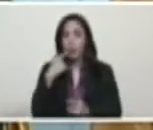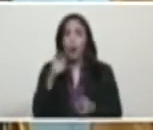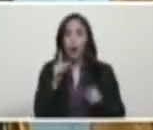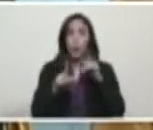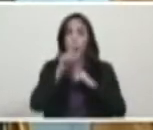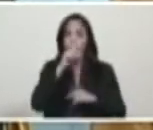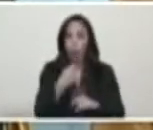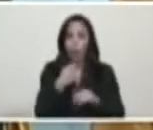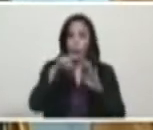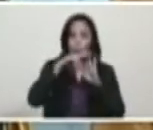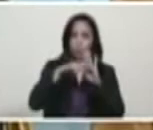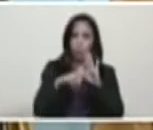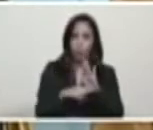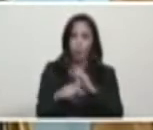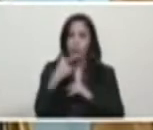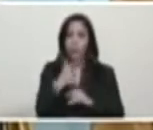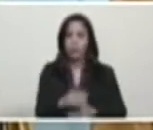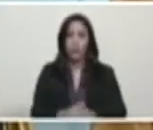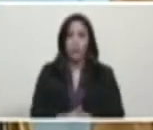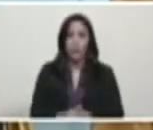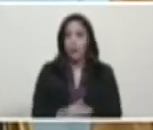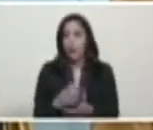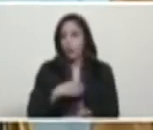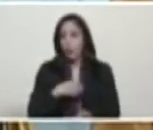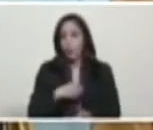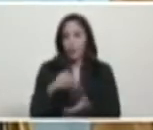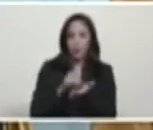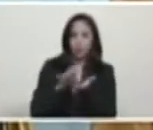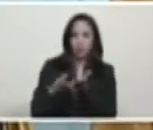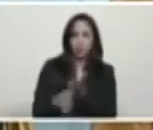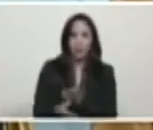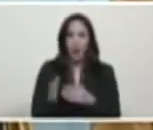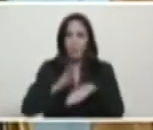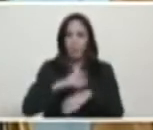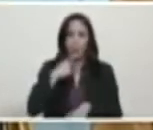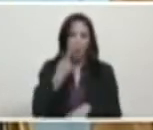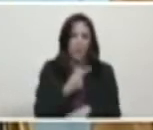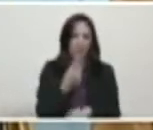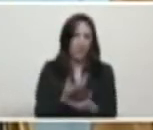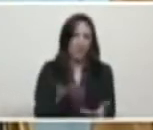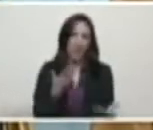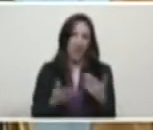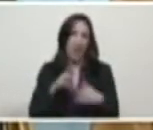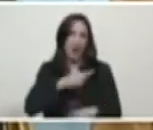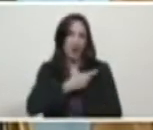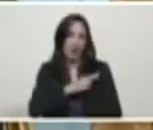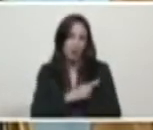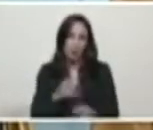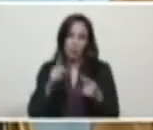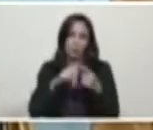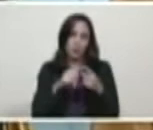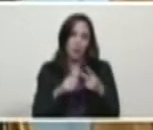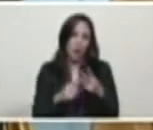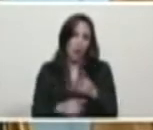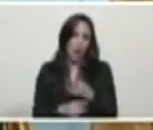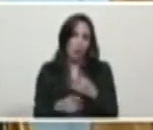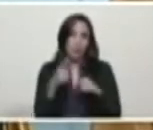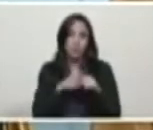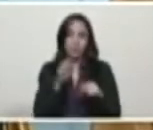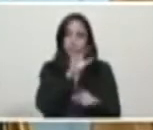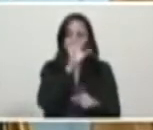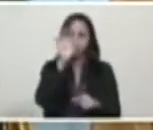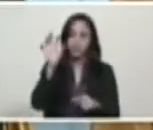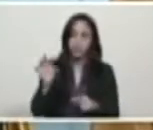que no debe ejercerse ningún tipo de discriminación por razones políticas, religiosas, para los países,